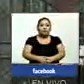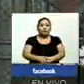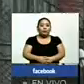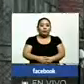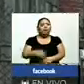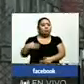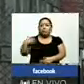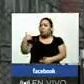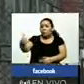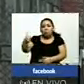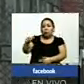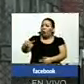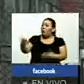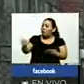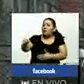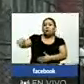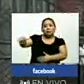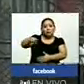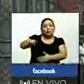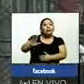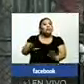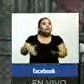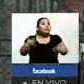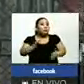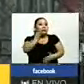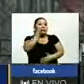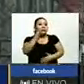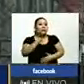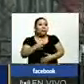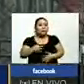Está bueno esto que andan haciendo porque la verdad